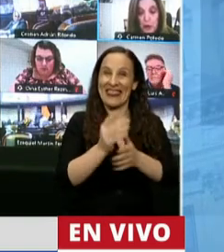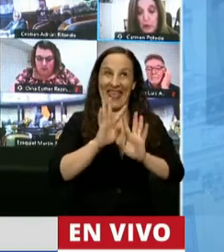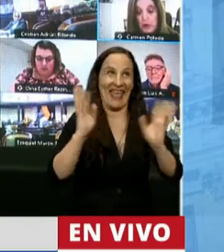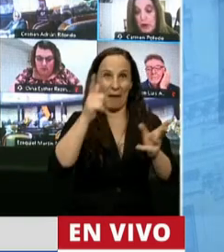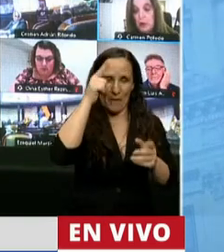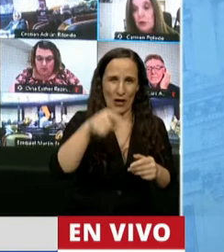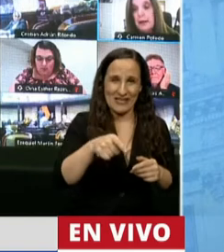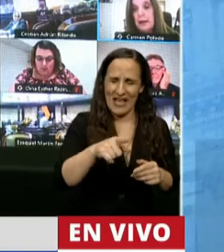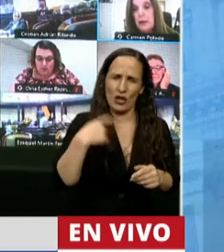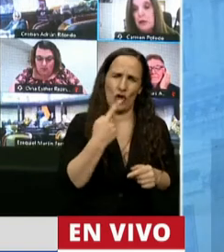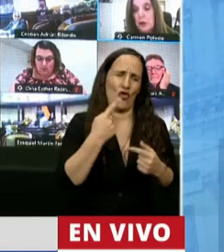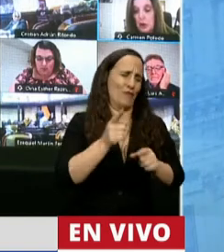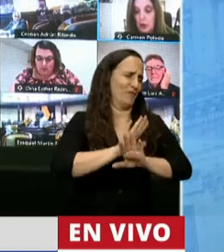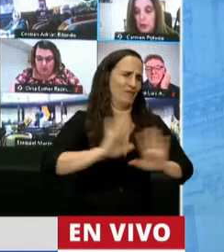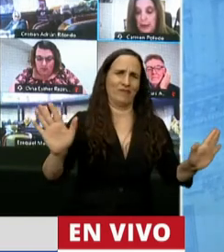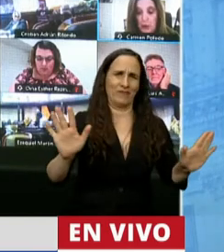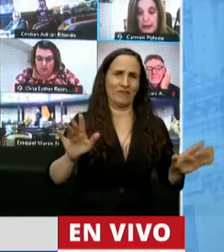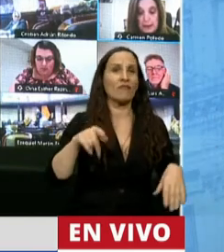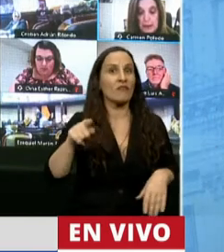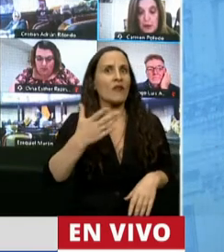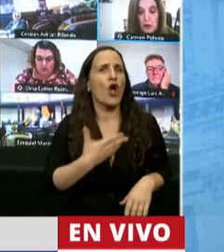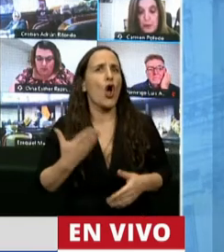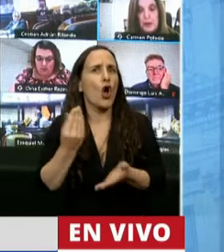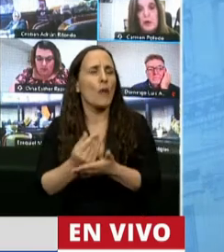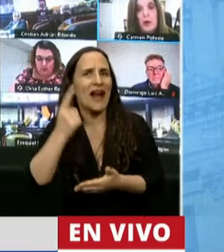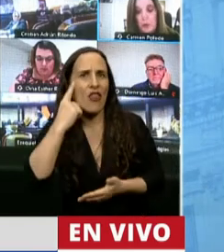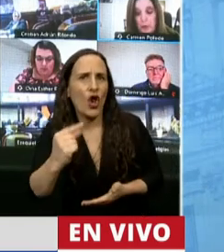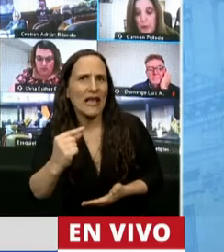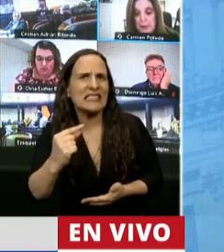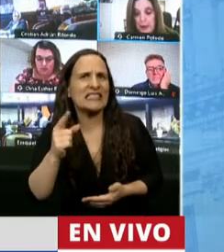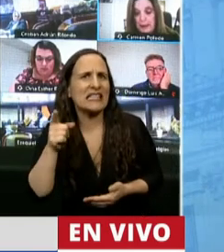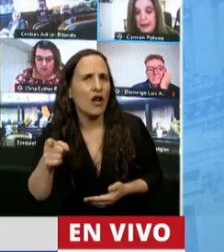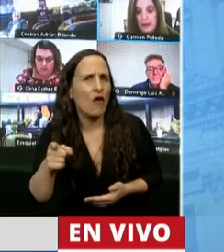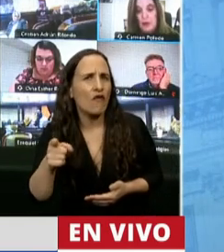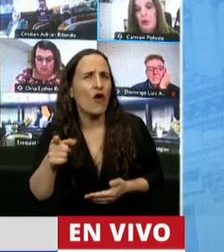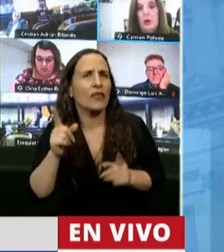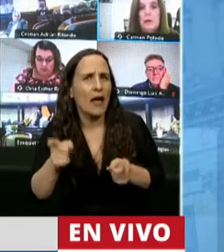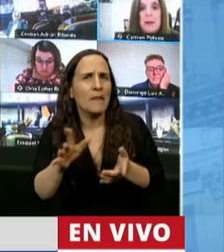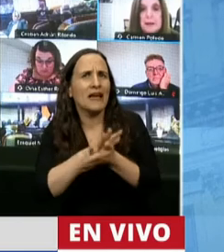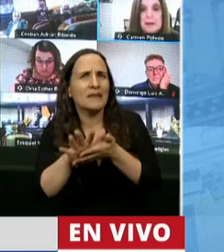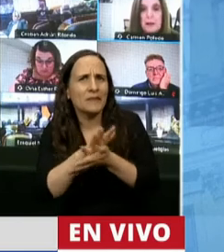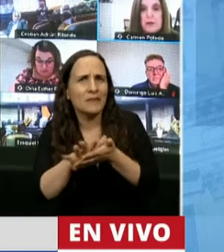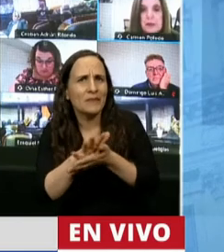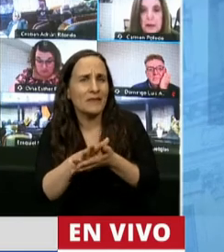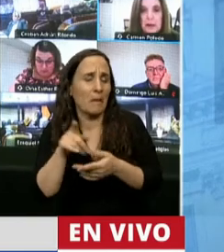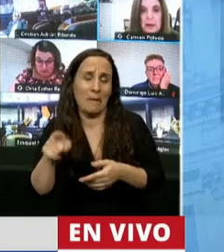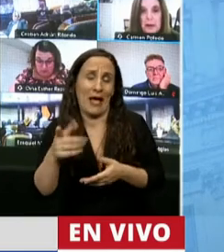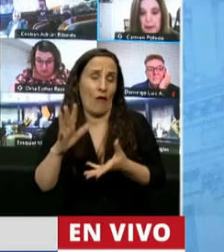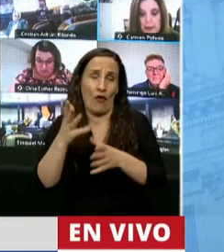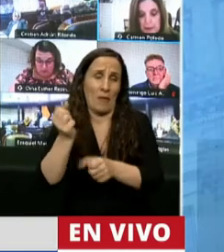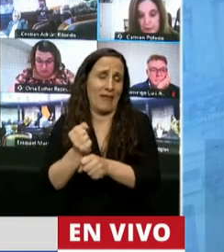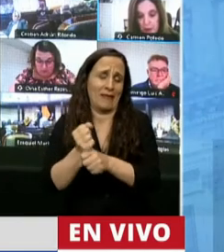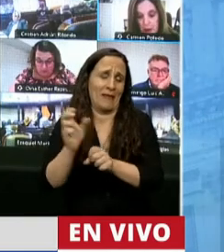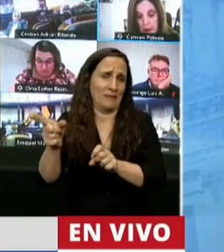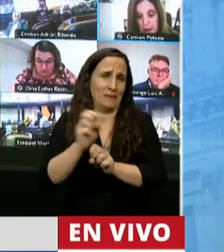tuvo que salir en auxilio al gobernador accesible para resolver los problemas de la gestión más ineficiente del país.